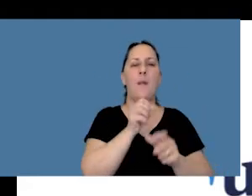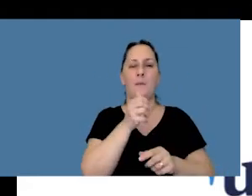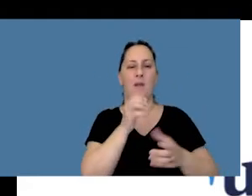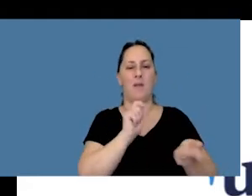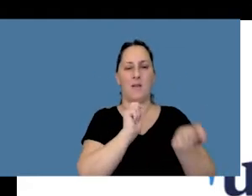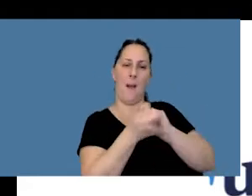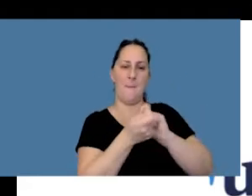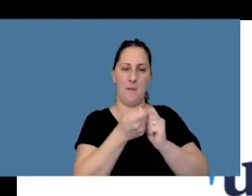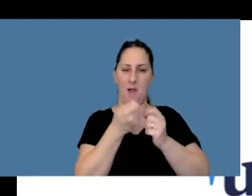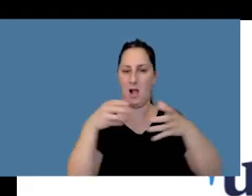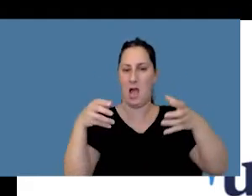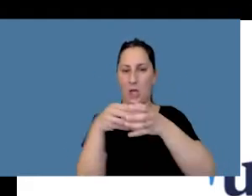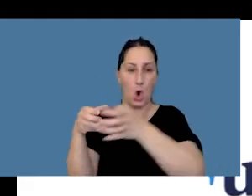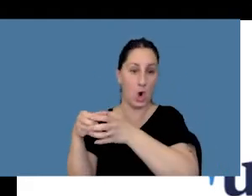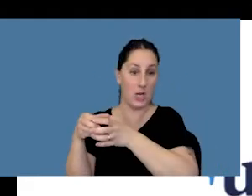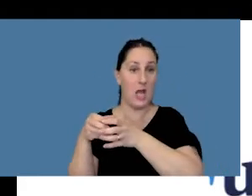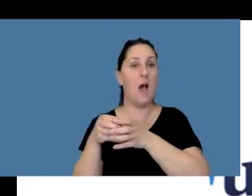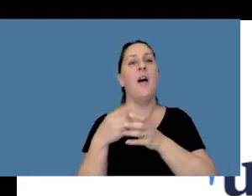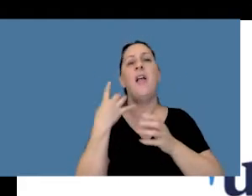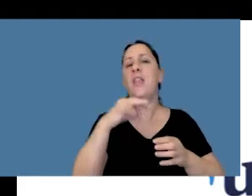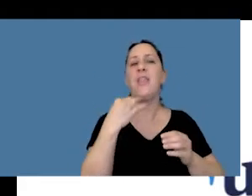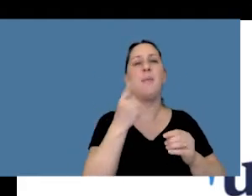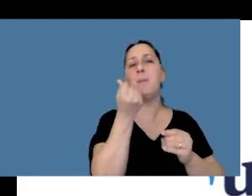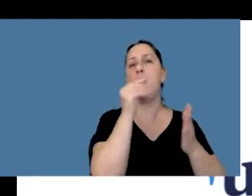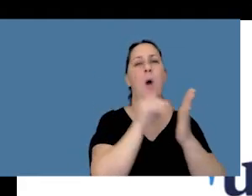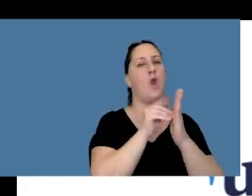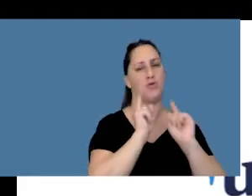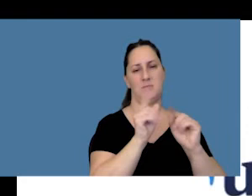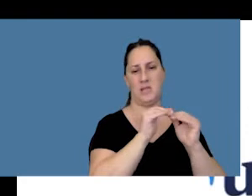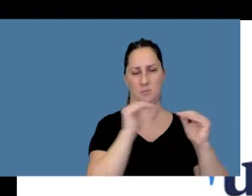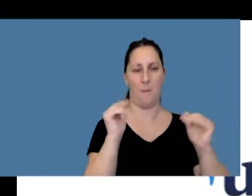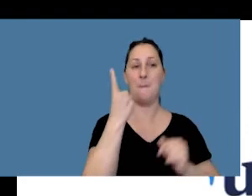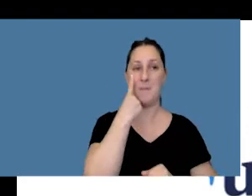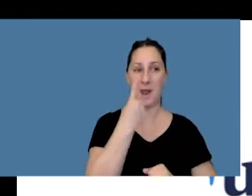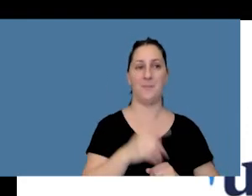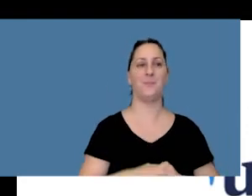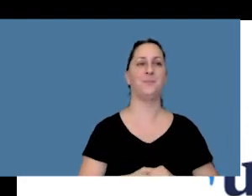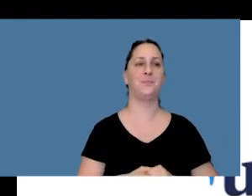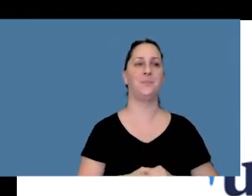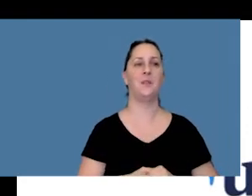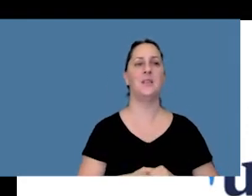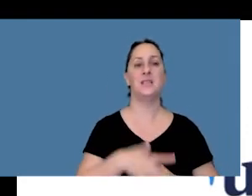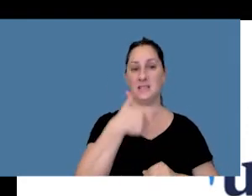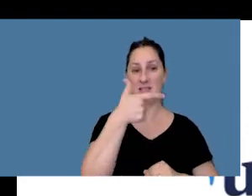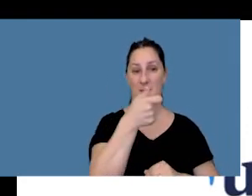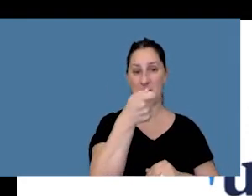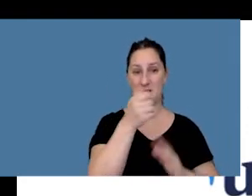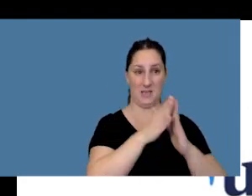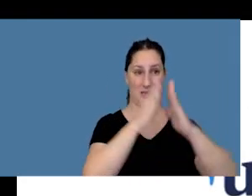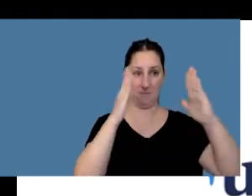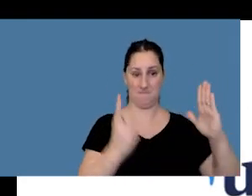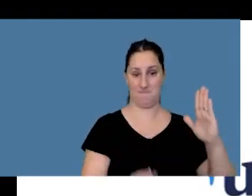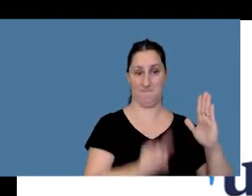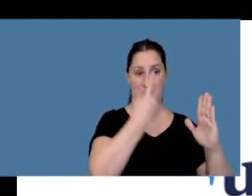recategorización, vamos a tener que mantener esos valores. Fíjense acá, cerramos el semestre, primer semestre